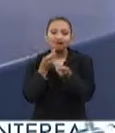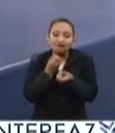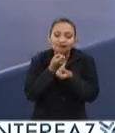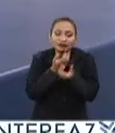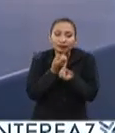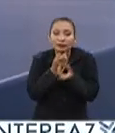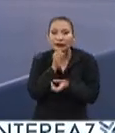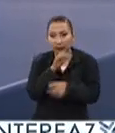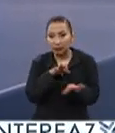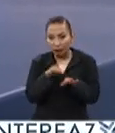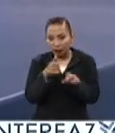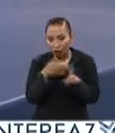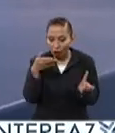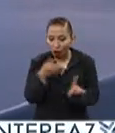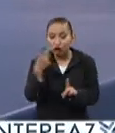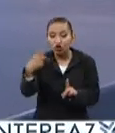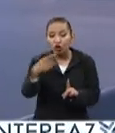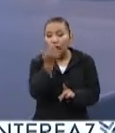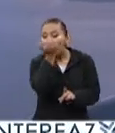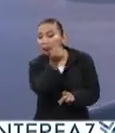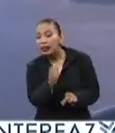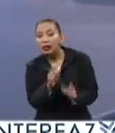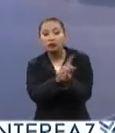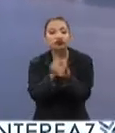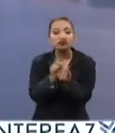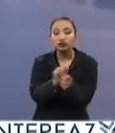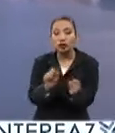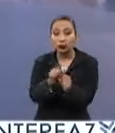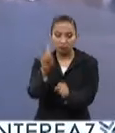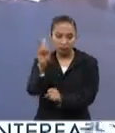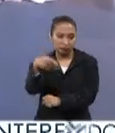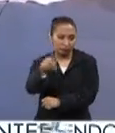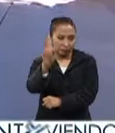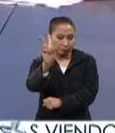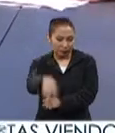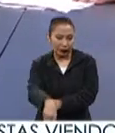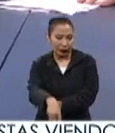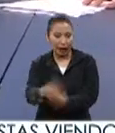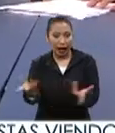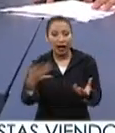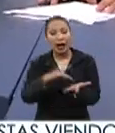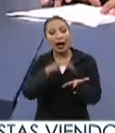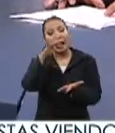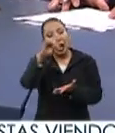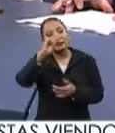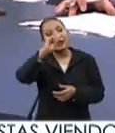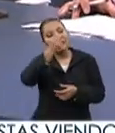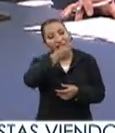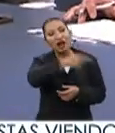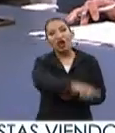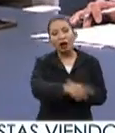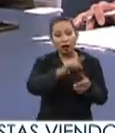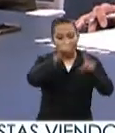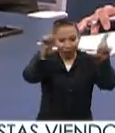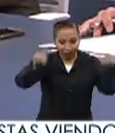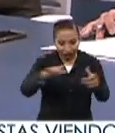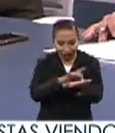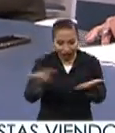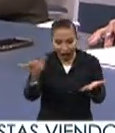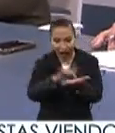se trabaja también sobre todo en sus habilidades sociales, porque lamentablemente gracias a la tecnología, las tablets,